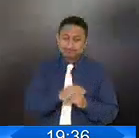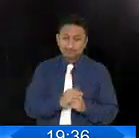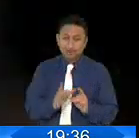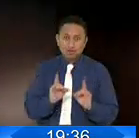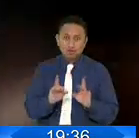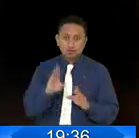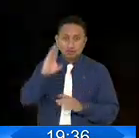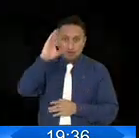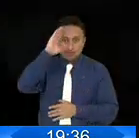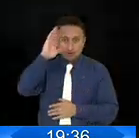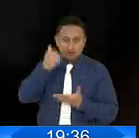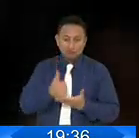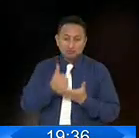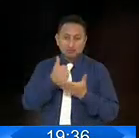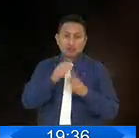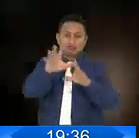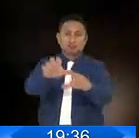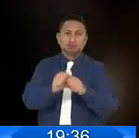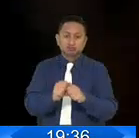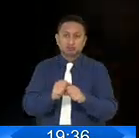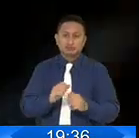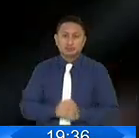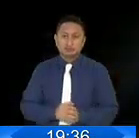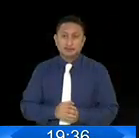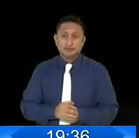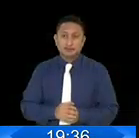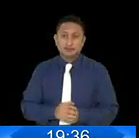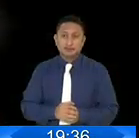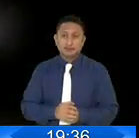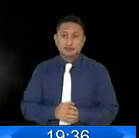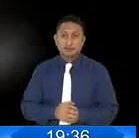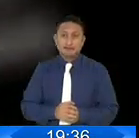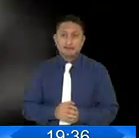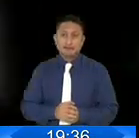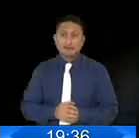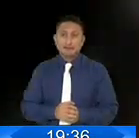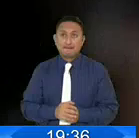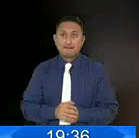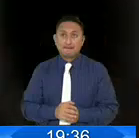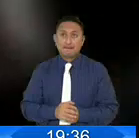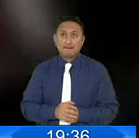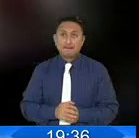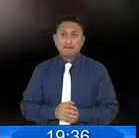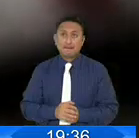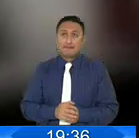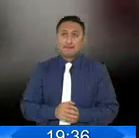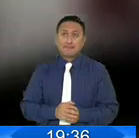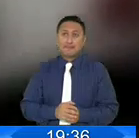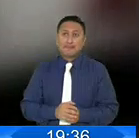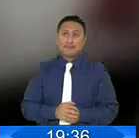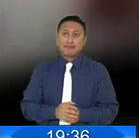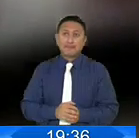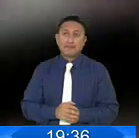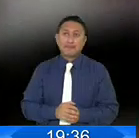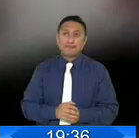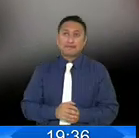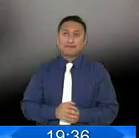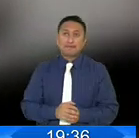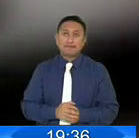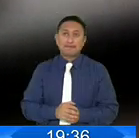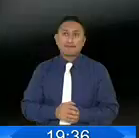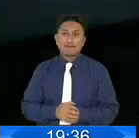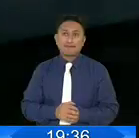llegó la policía para detenerla. Caso contrario, otra hubiese podido ser la historia. Informó Marilyn